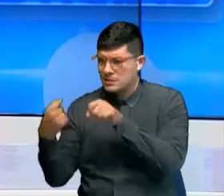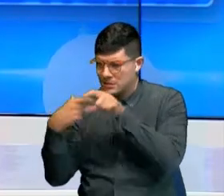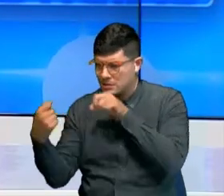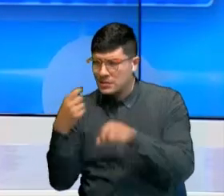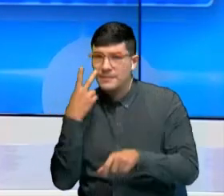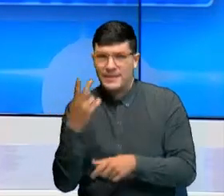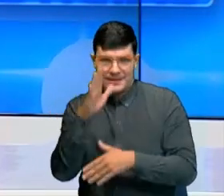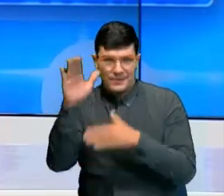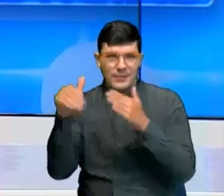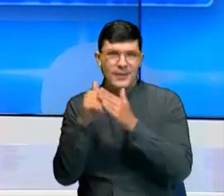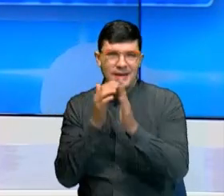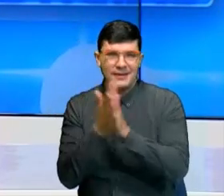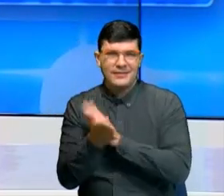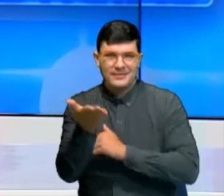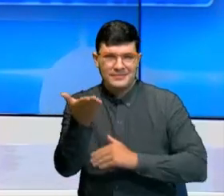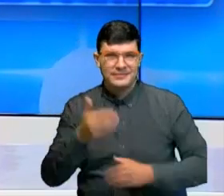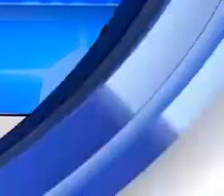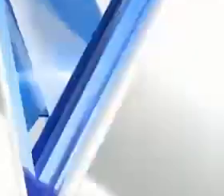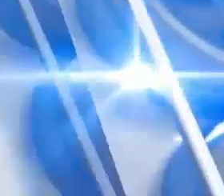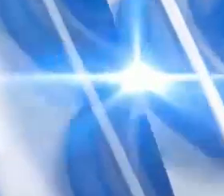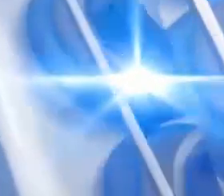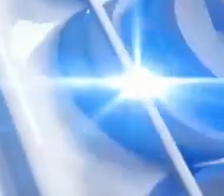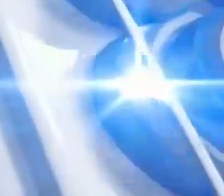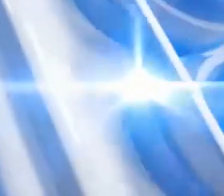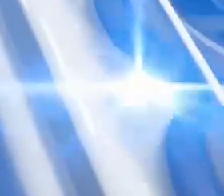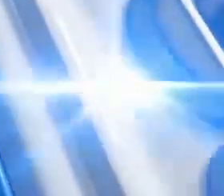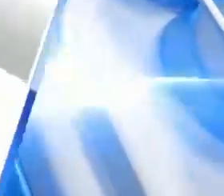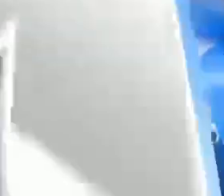la situación y qué le dijeron los conductores.